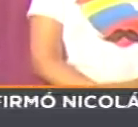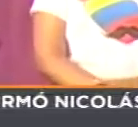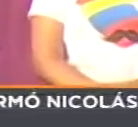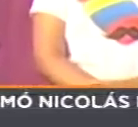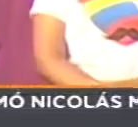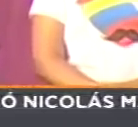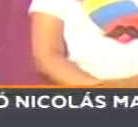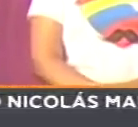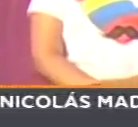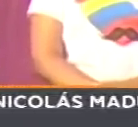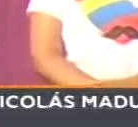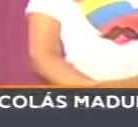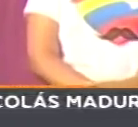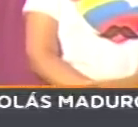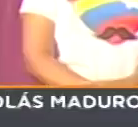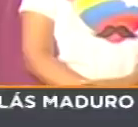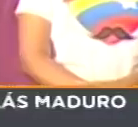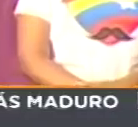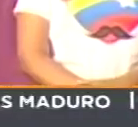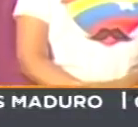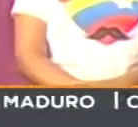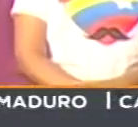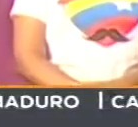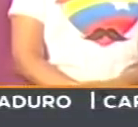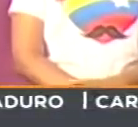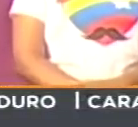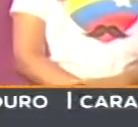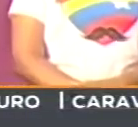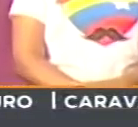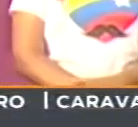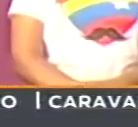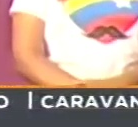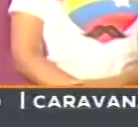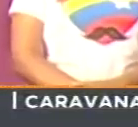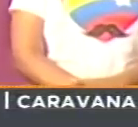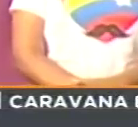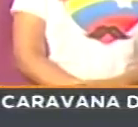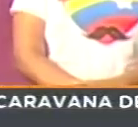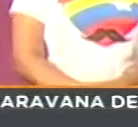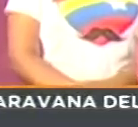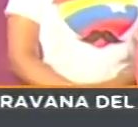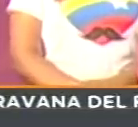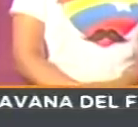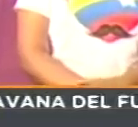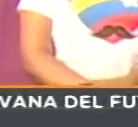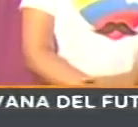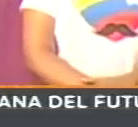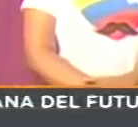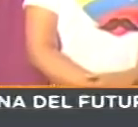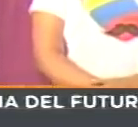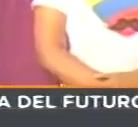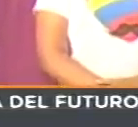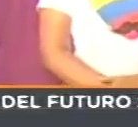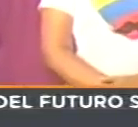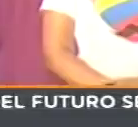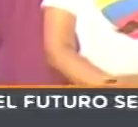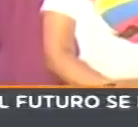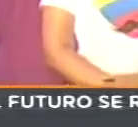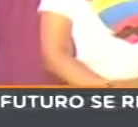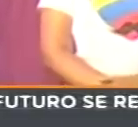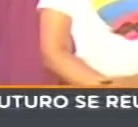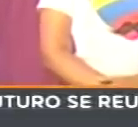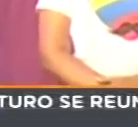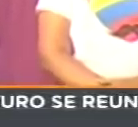y primera la patria del hombre si la patria es el niño la patria es la mujer la patria es la niña